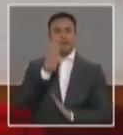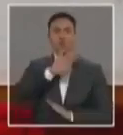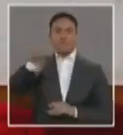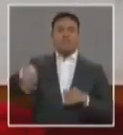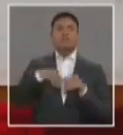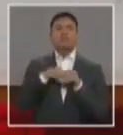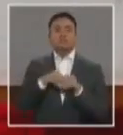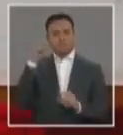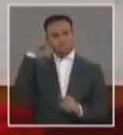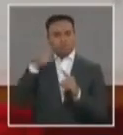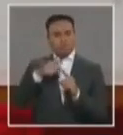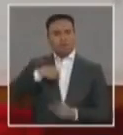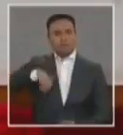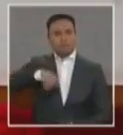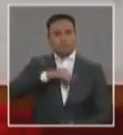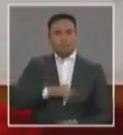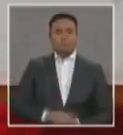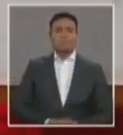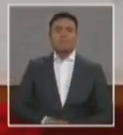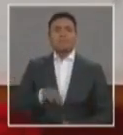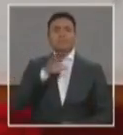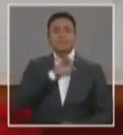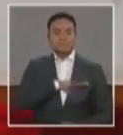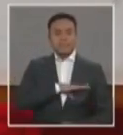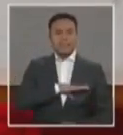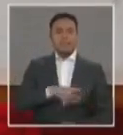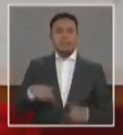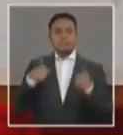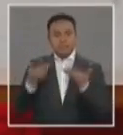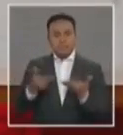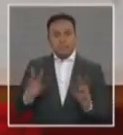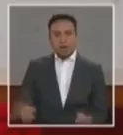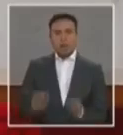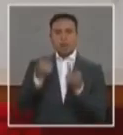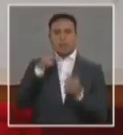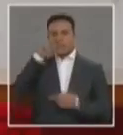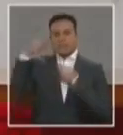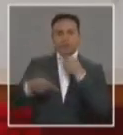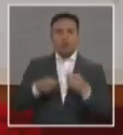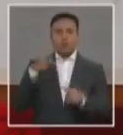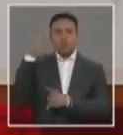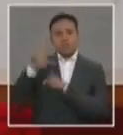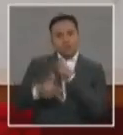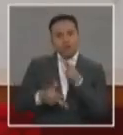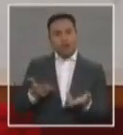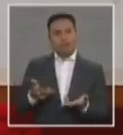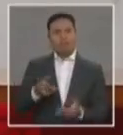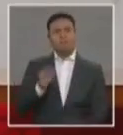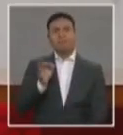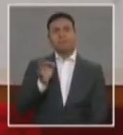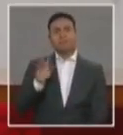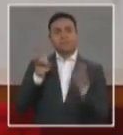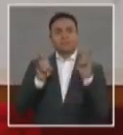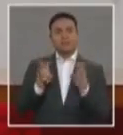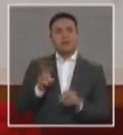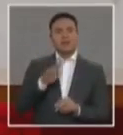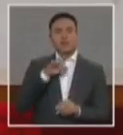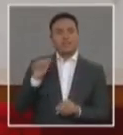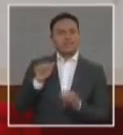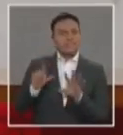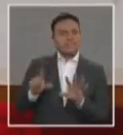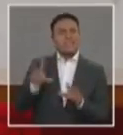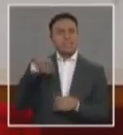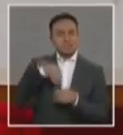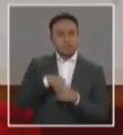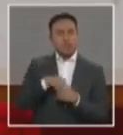obstaculizando el desarrollo de nuestra región necesitamos modernizar y ahí el transporte público es clave eh